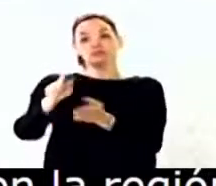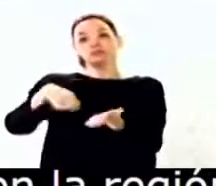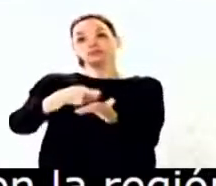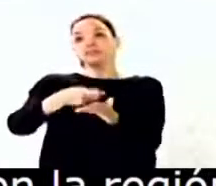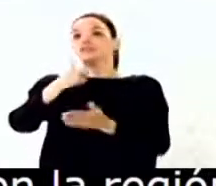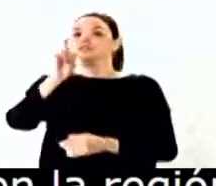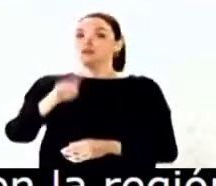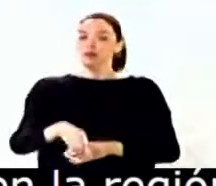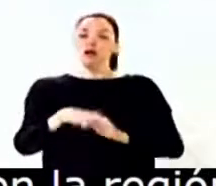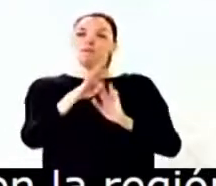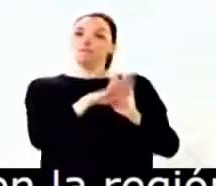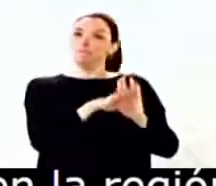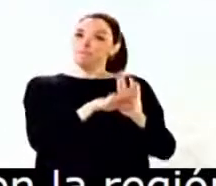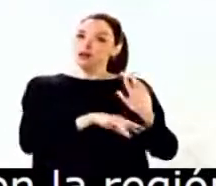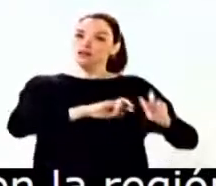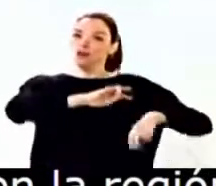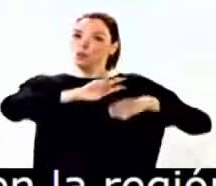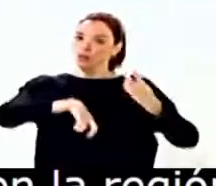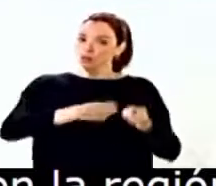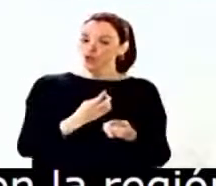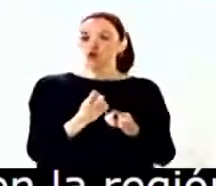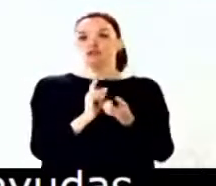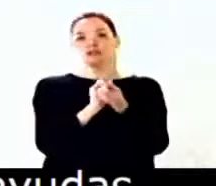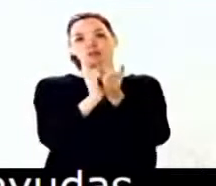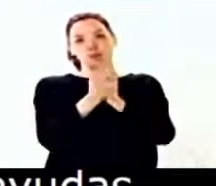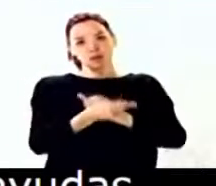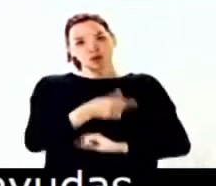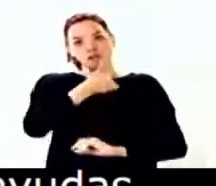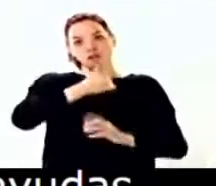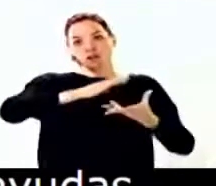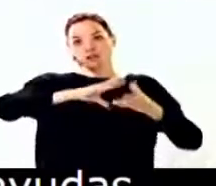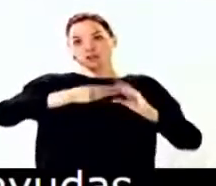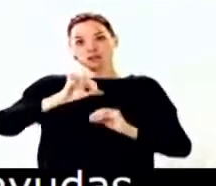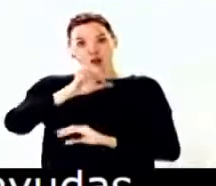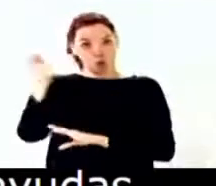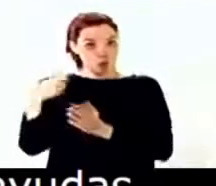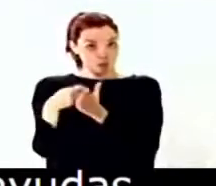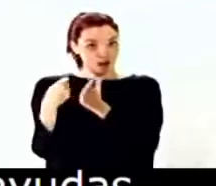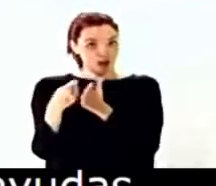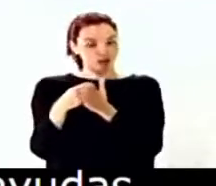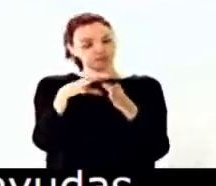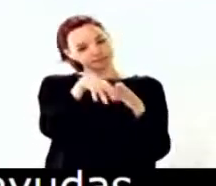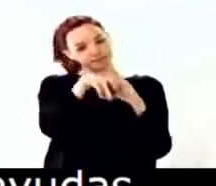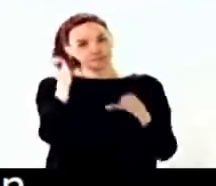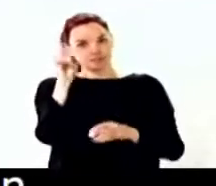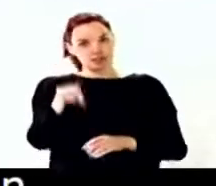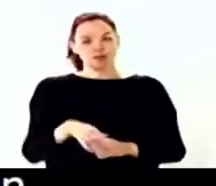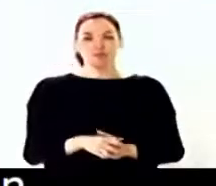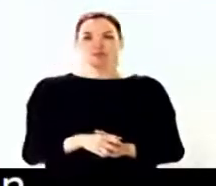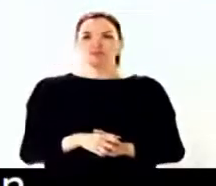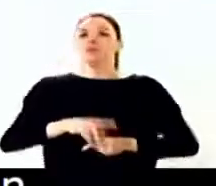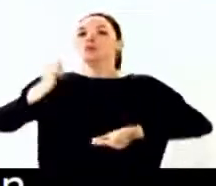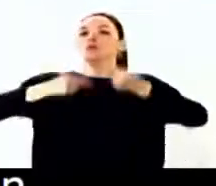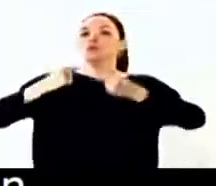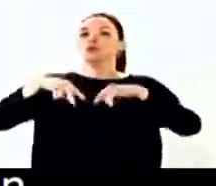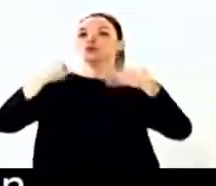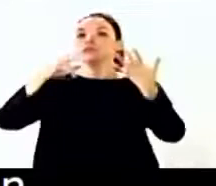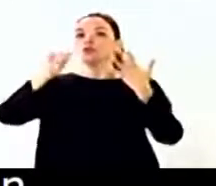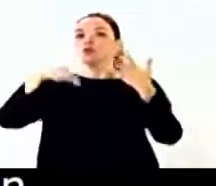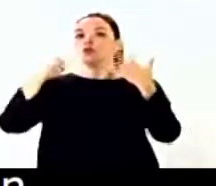también al Plan de Recuperación, Transformación y Resiliencia, con un presupuesto de 7,8 millones de